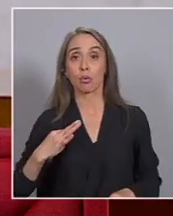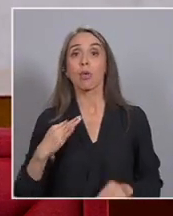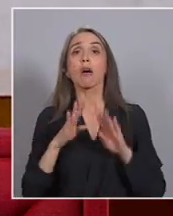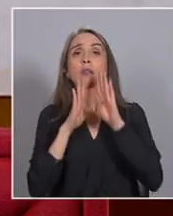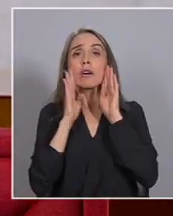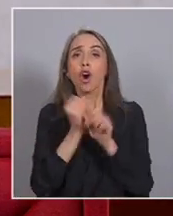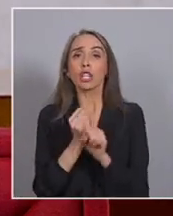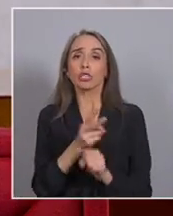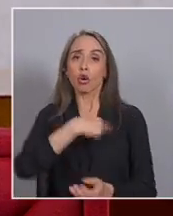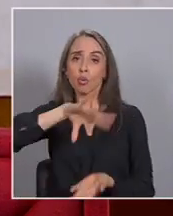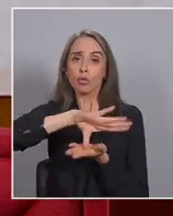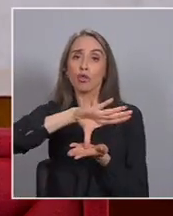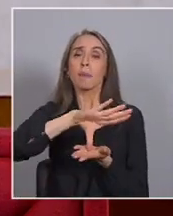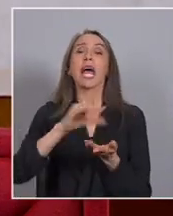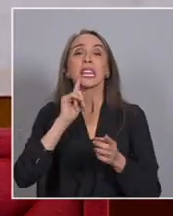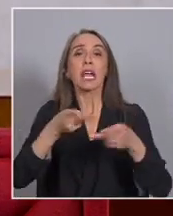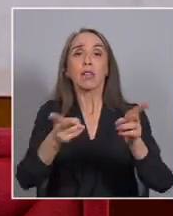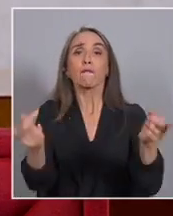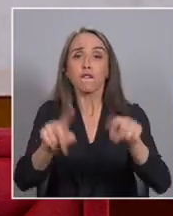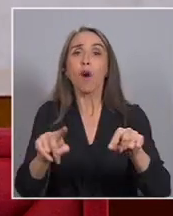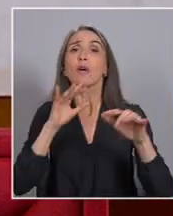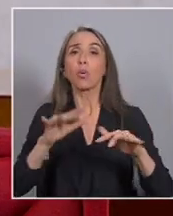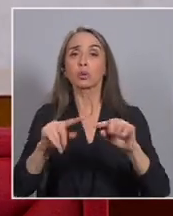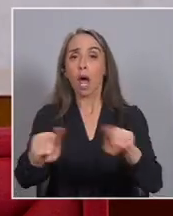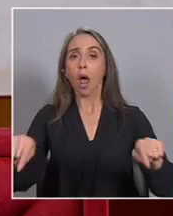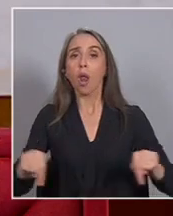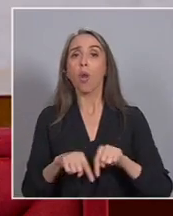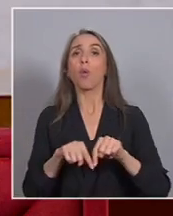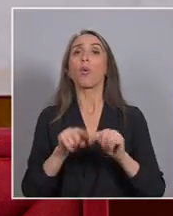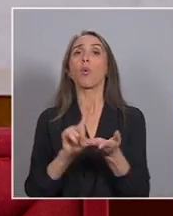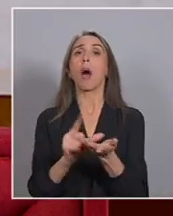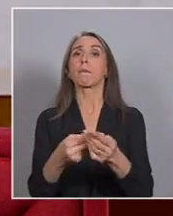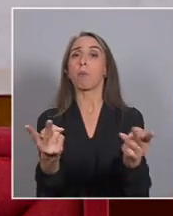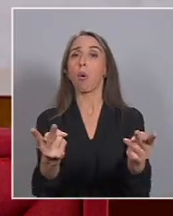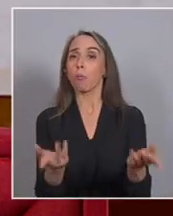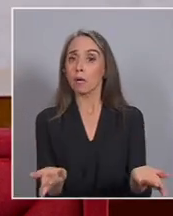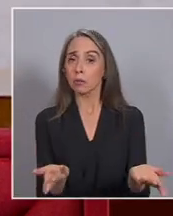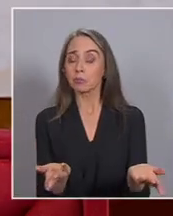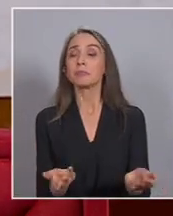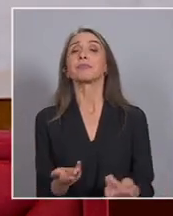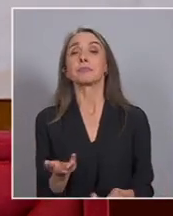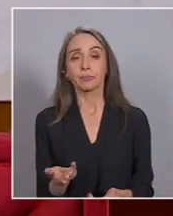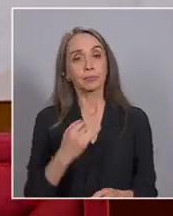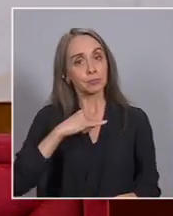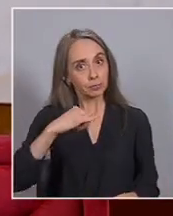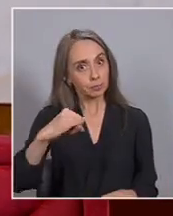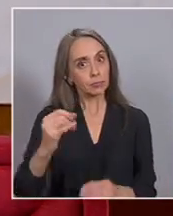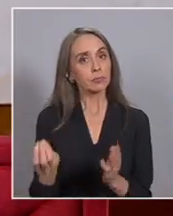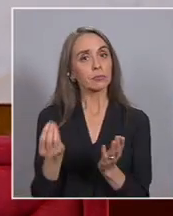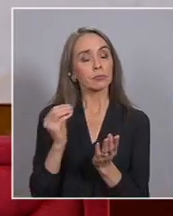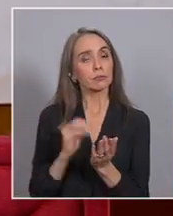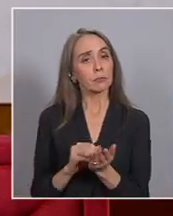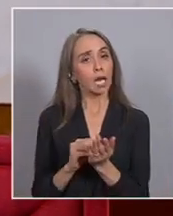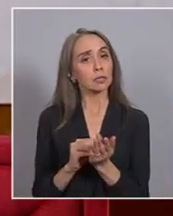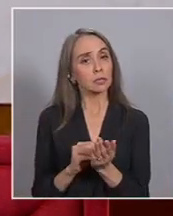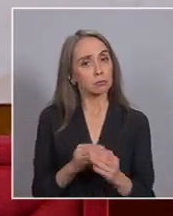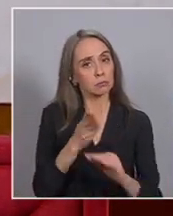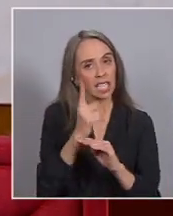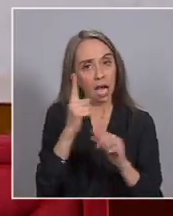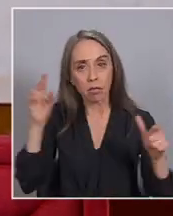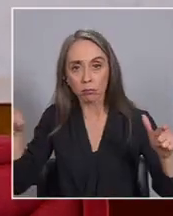honestos de nuestra patria que tienen derecho a volver a ocupar sus espacios públicos. Por eso, vamos a continuar reforzando la acción en el